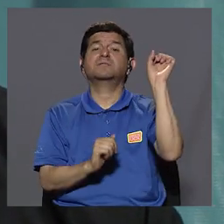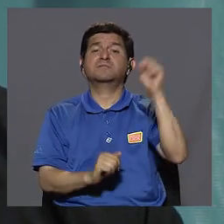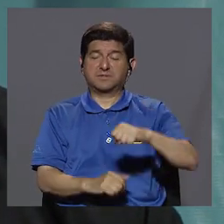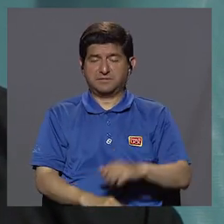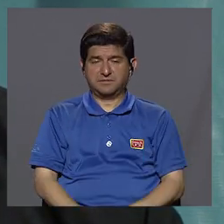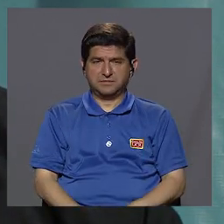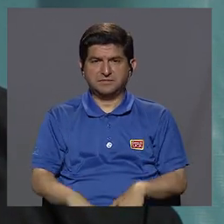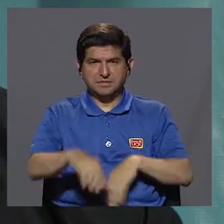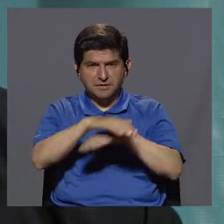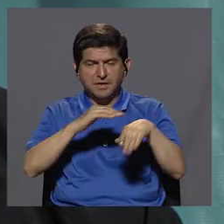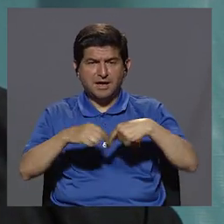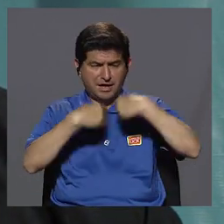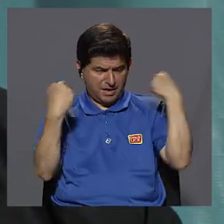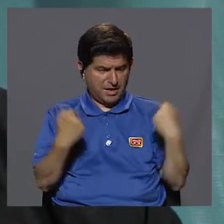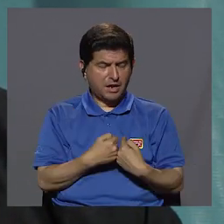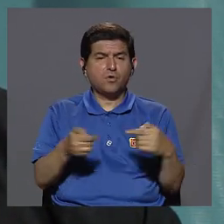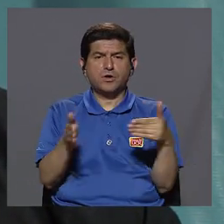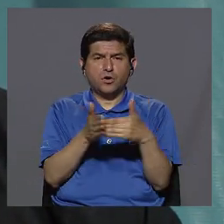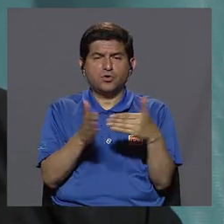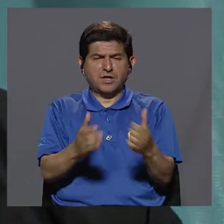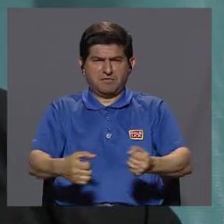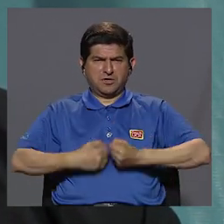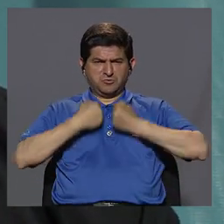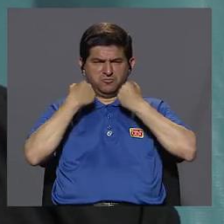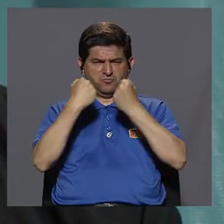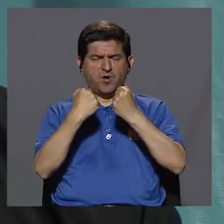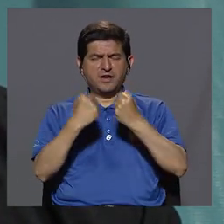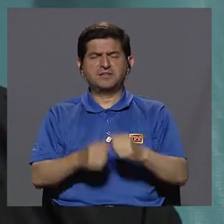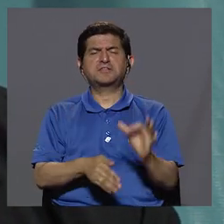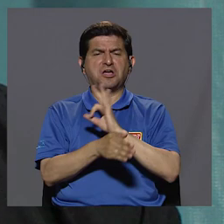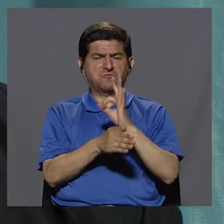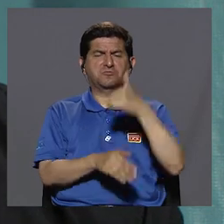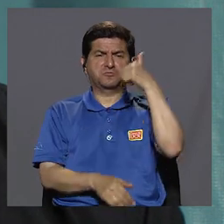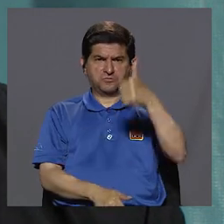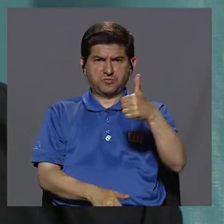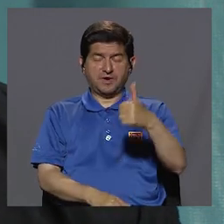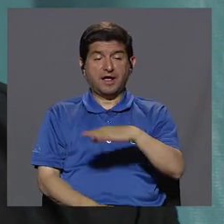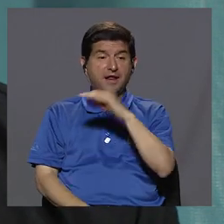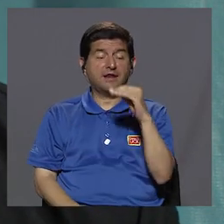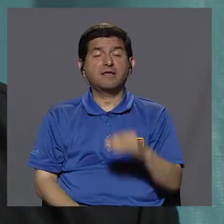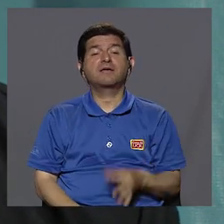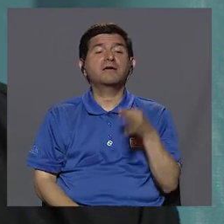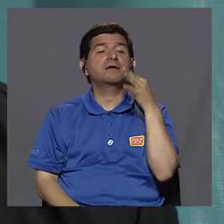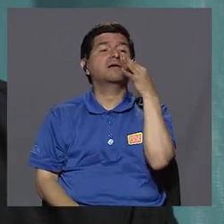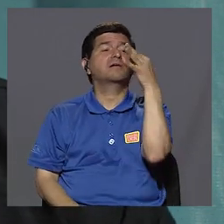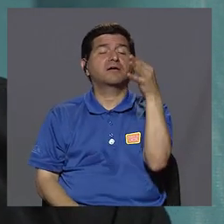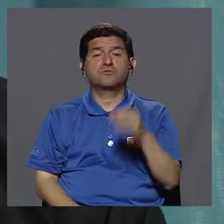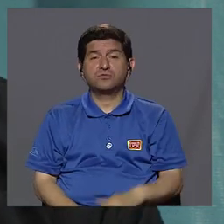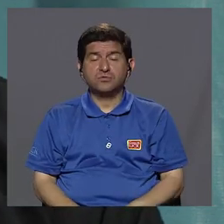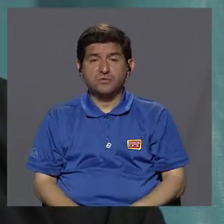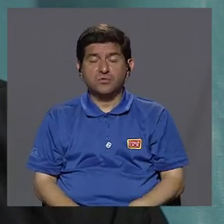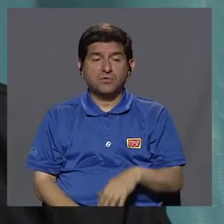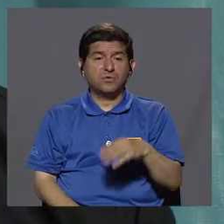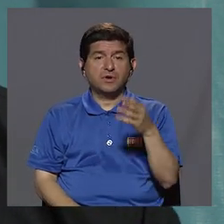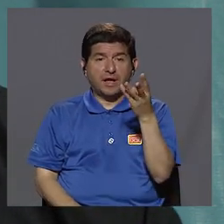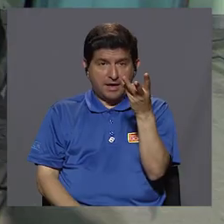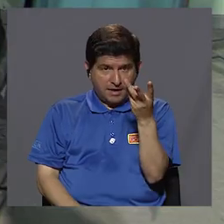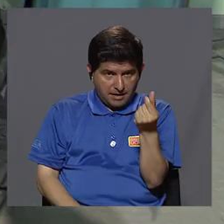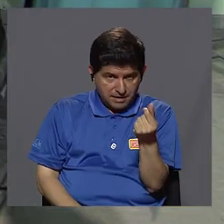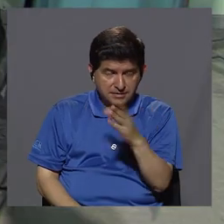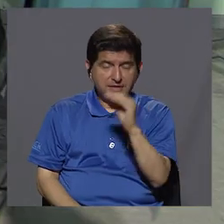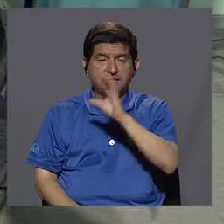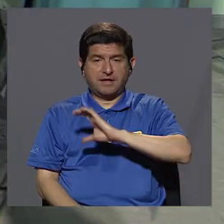basándose en que ese corazón vuelva a ser fuerte y vigoroso funcional y que eventualmente nos dé cantidad y calidad de vida